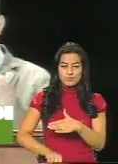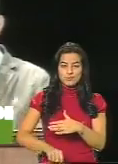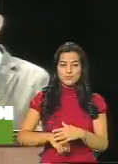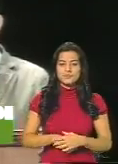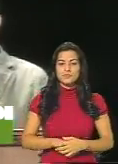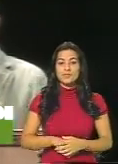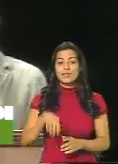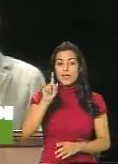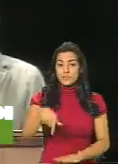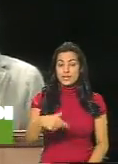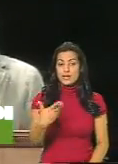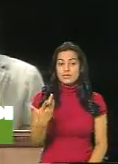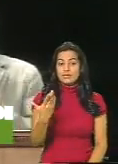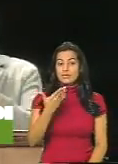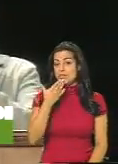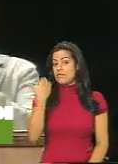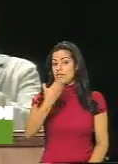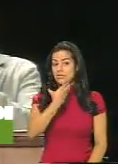diciembre